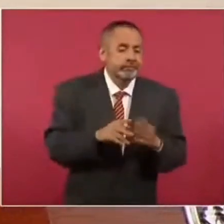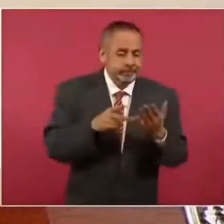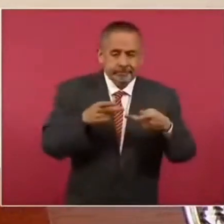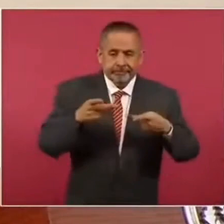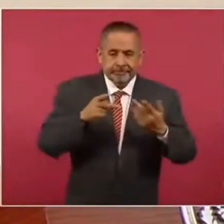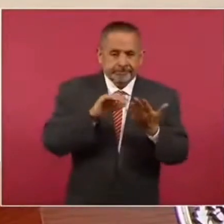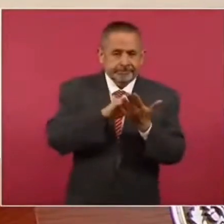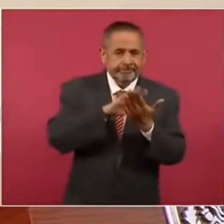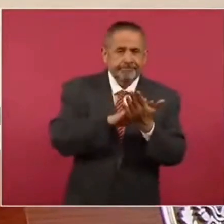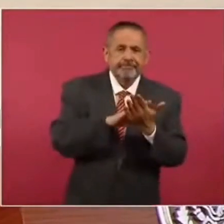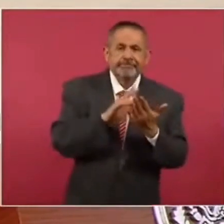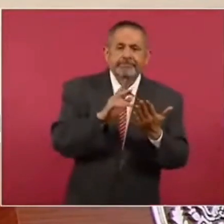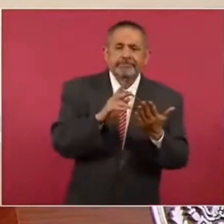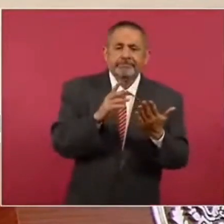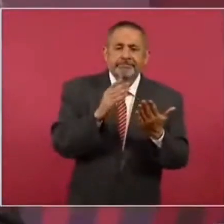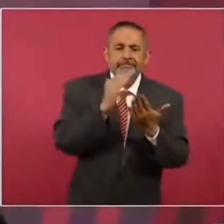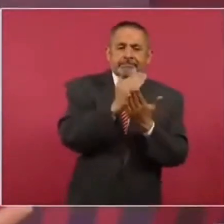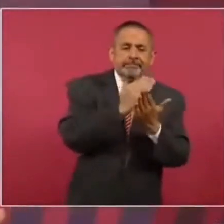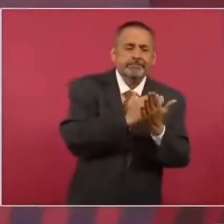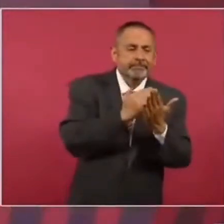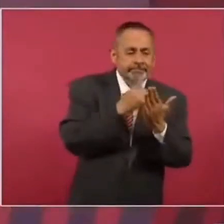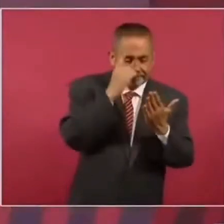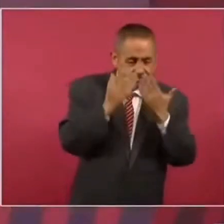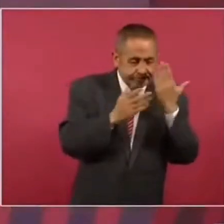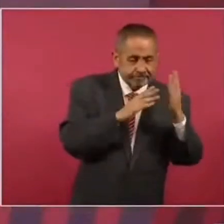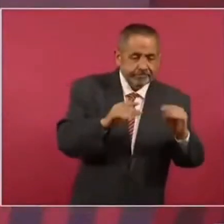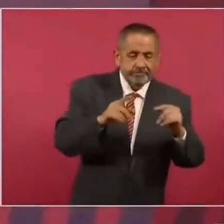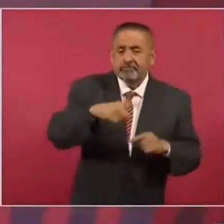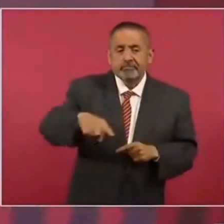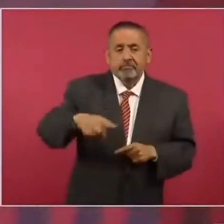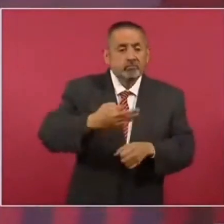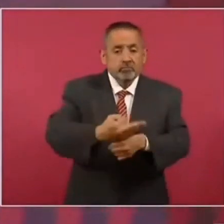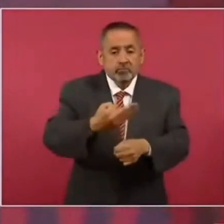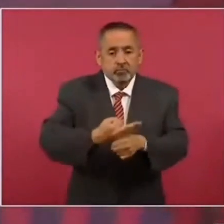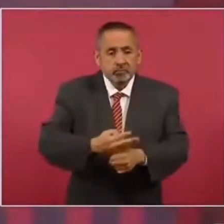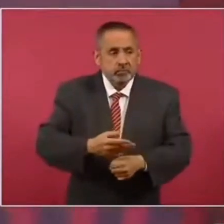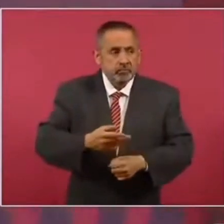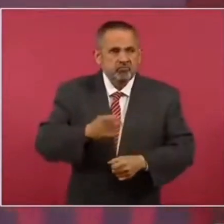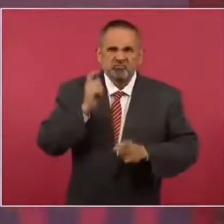estudio, pues no están preparados